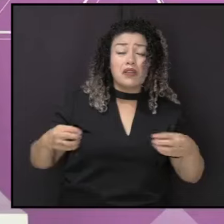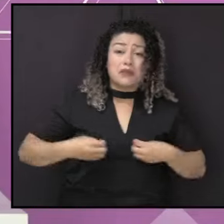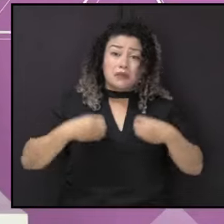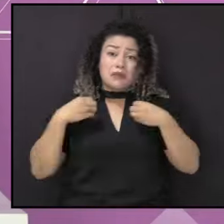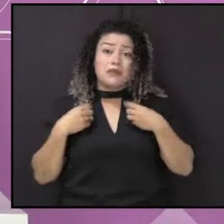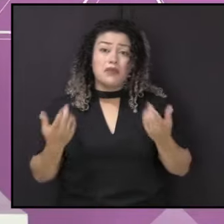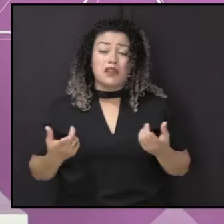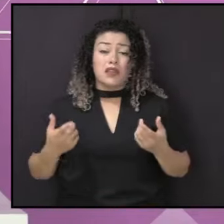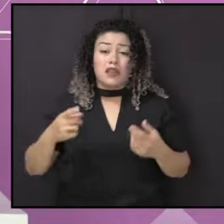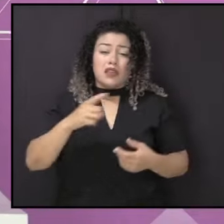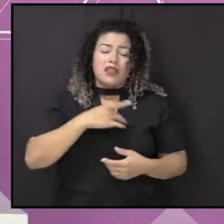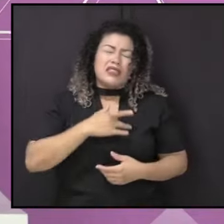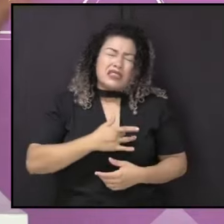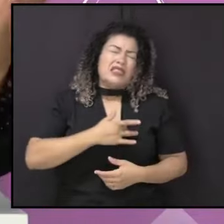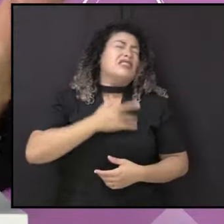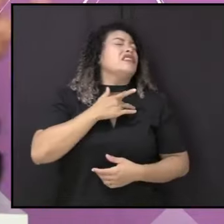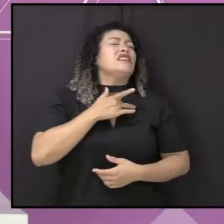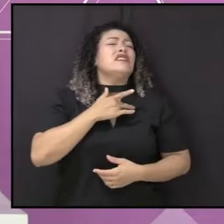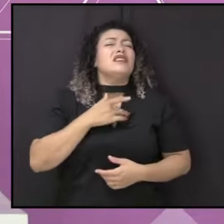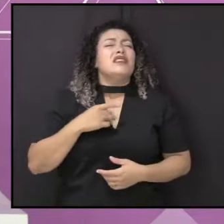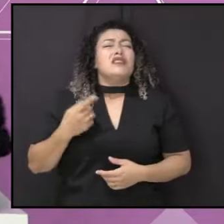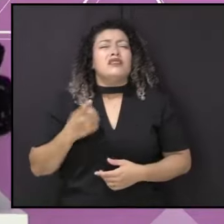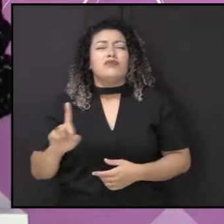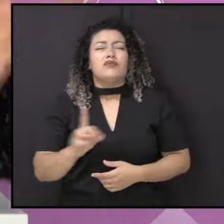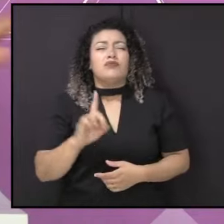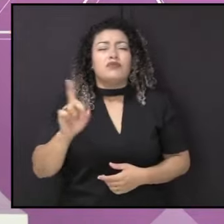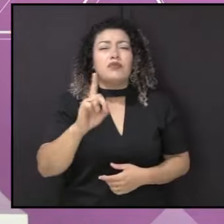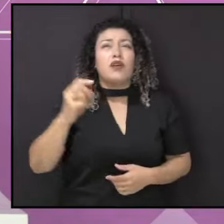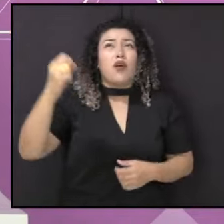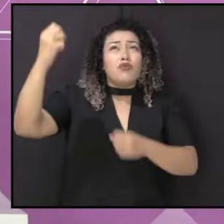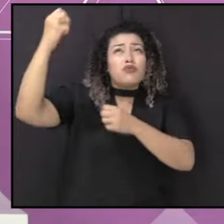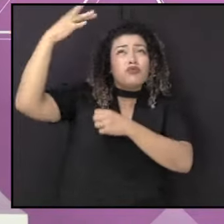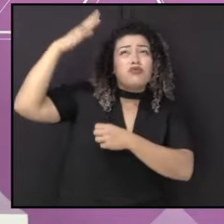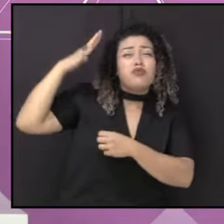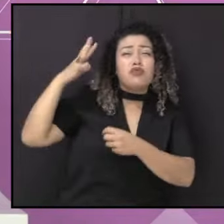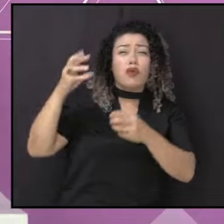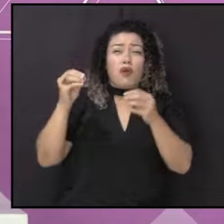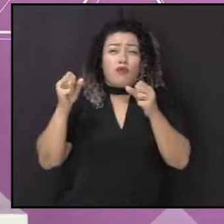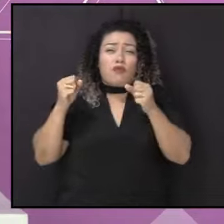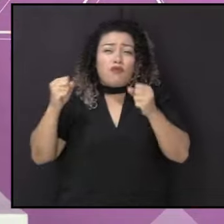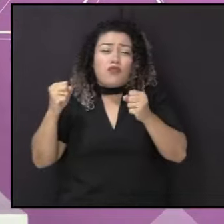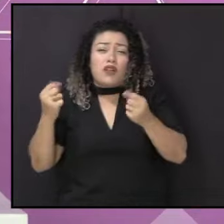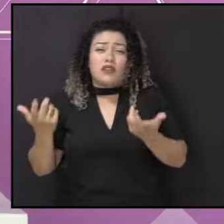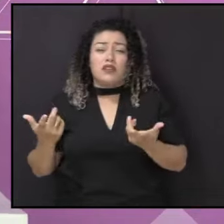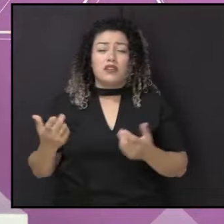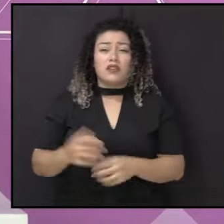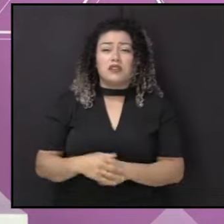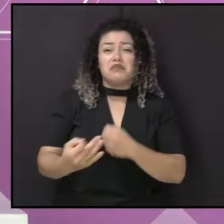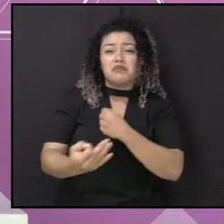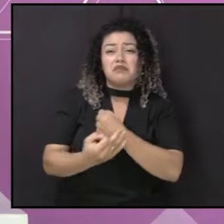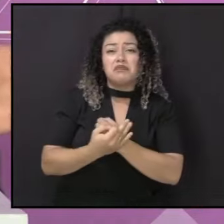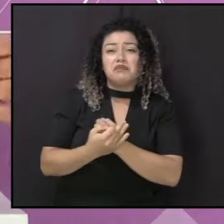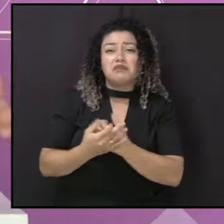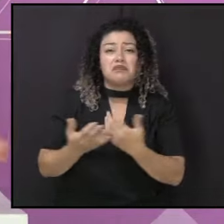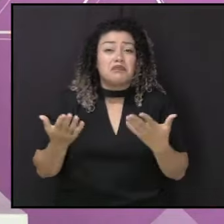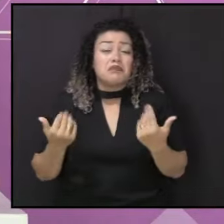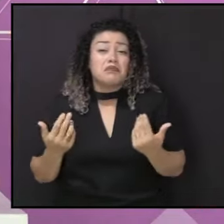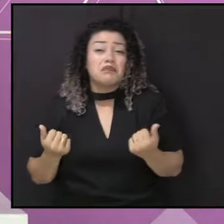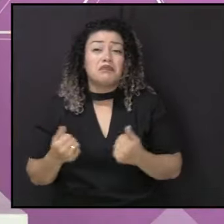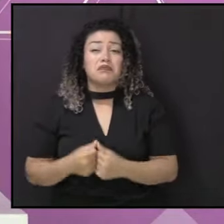caminar con este dolor, con estas inclemencias a veces de los solazos, con todo ese tipo de adversidades que ellos los persiguen en esa